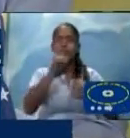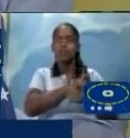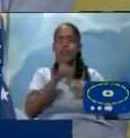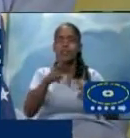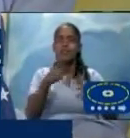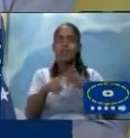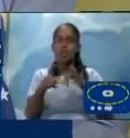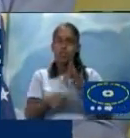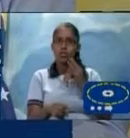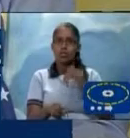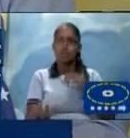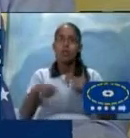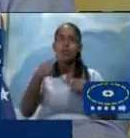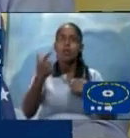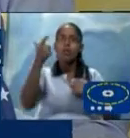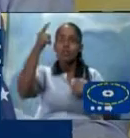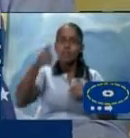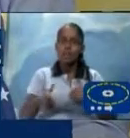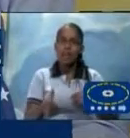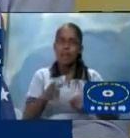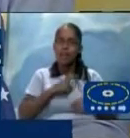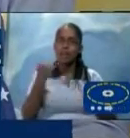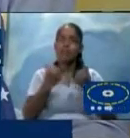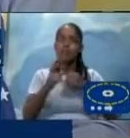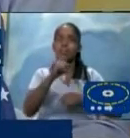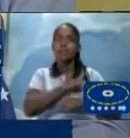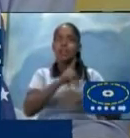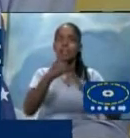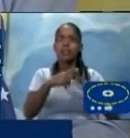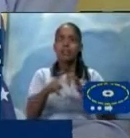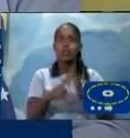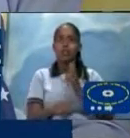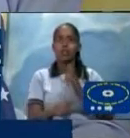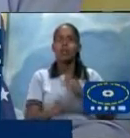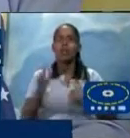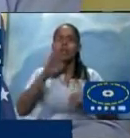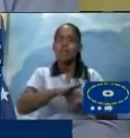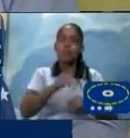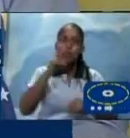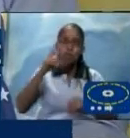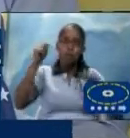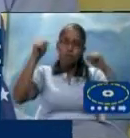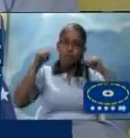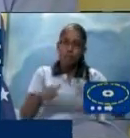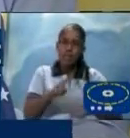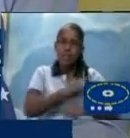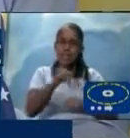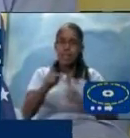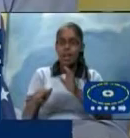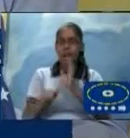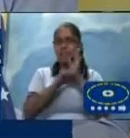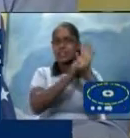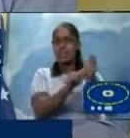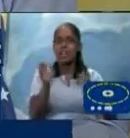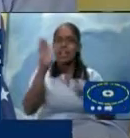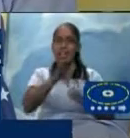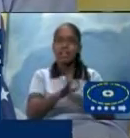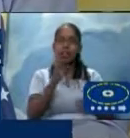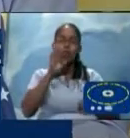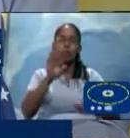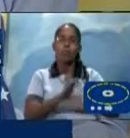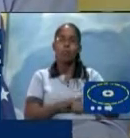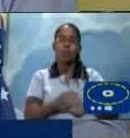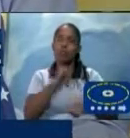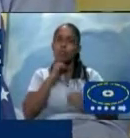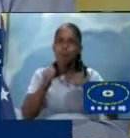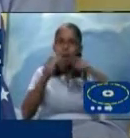cosas? ¿Cuándo será el fin de estas cosas? Estamos viendo acá de que las señales están cumplidas. En